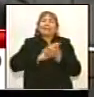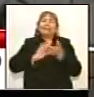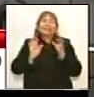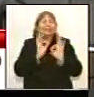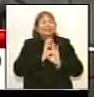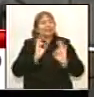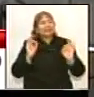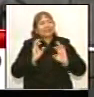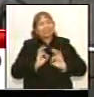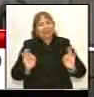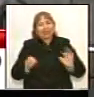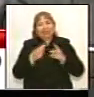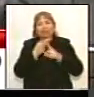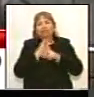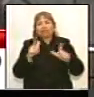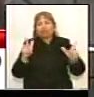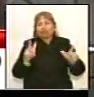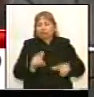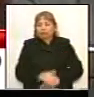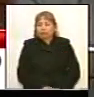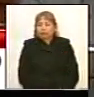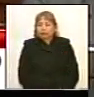oxeikunampa.